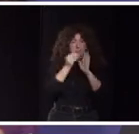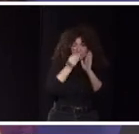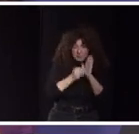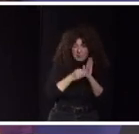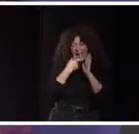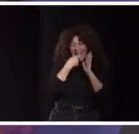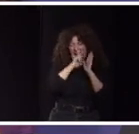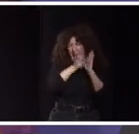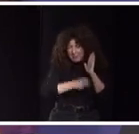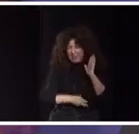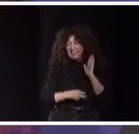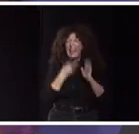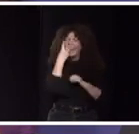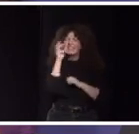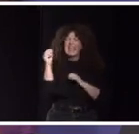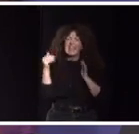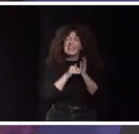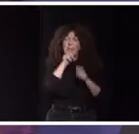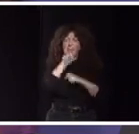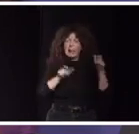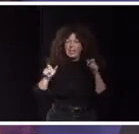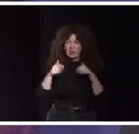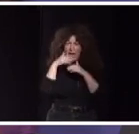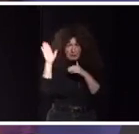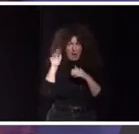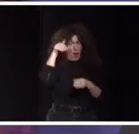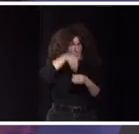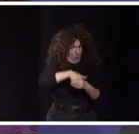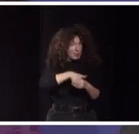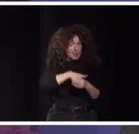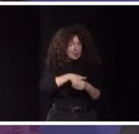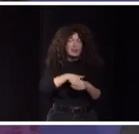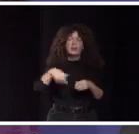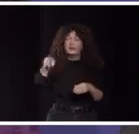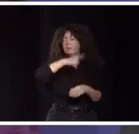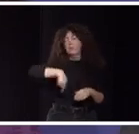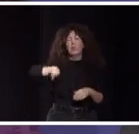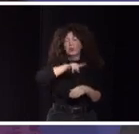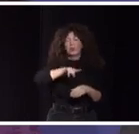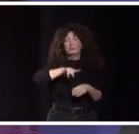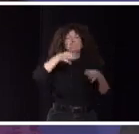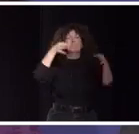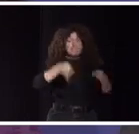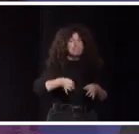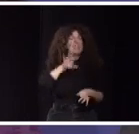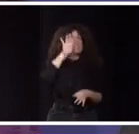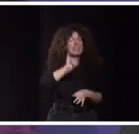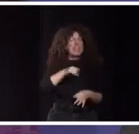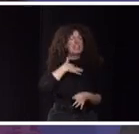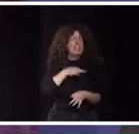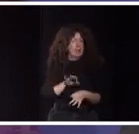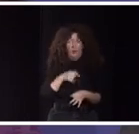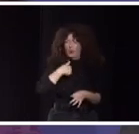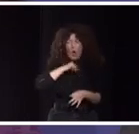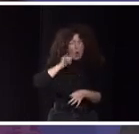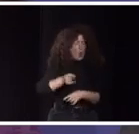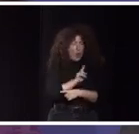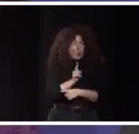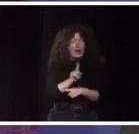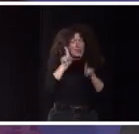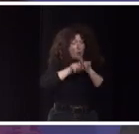las más de 30.000 personas que habéis votado. Sois la auténtica encarnación del Sí se puede. No me cansaré nunca de